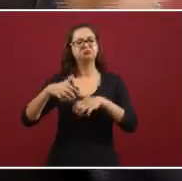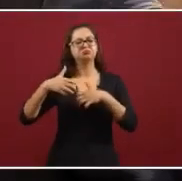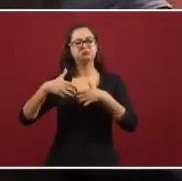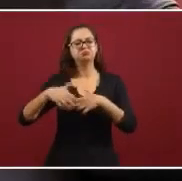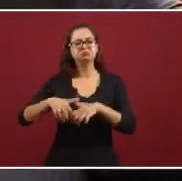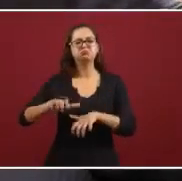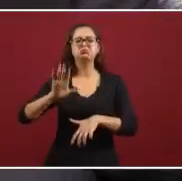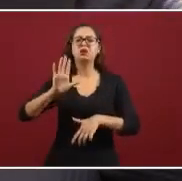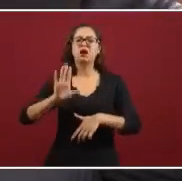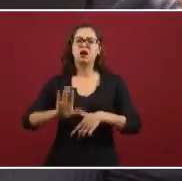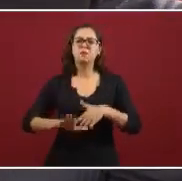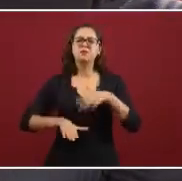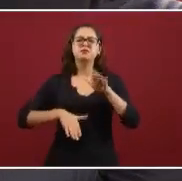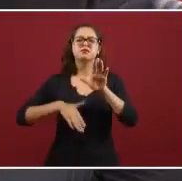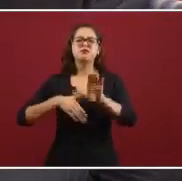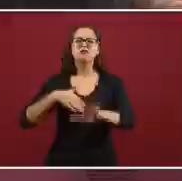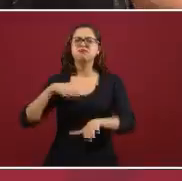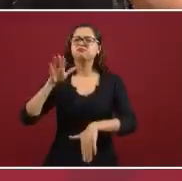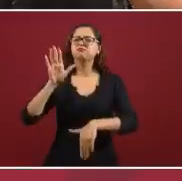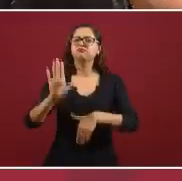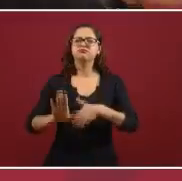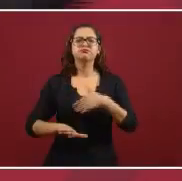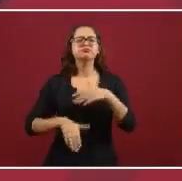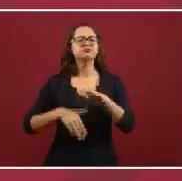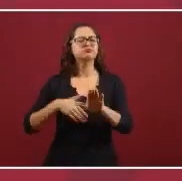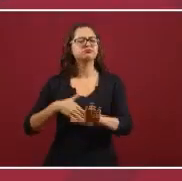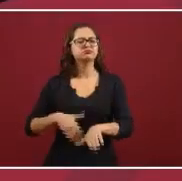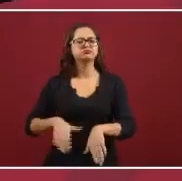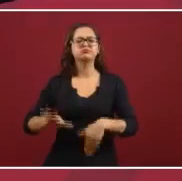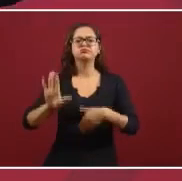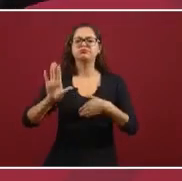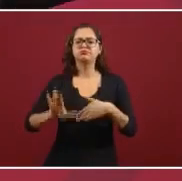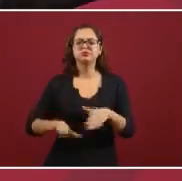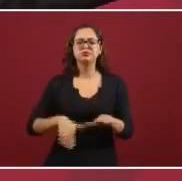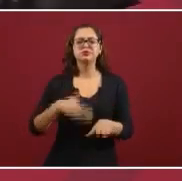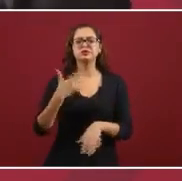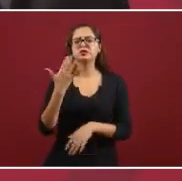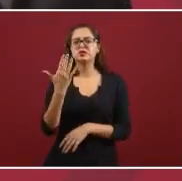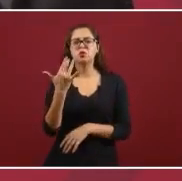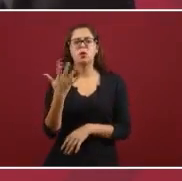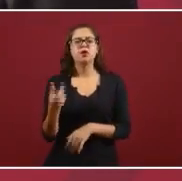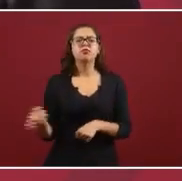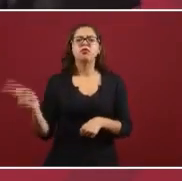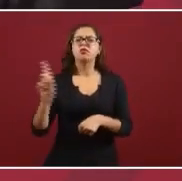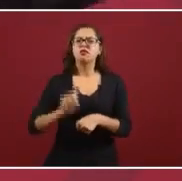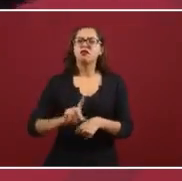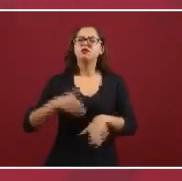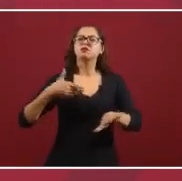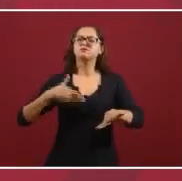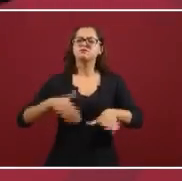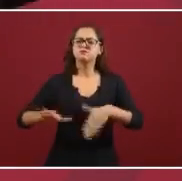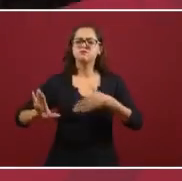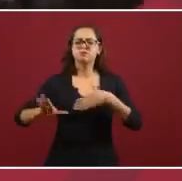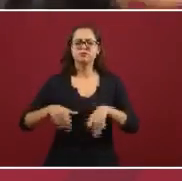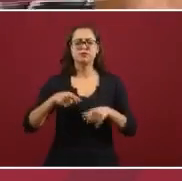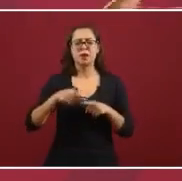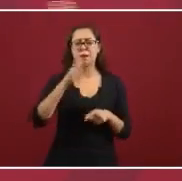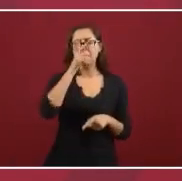Iniciamos un éxodo por la democracia, caminamos 50 días desde